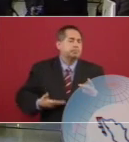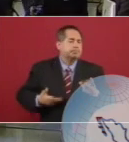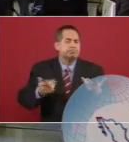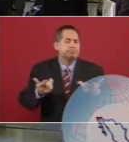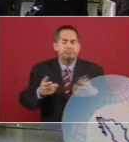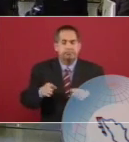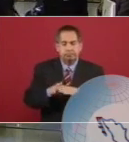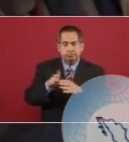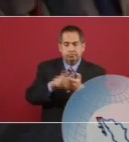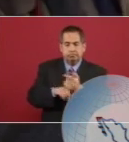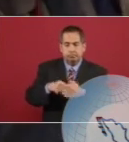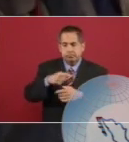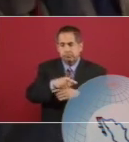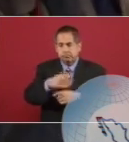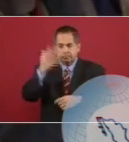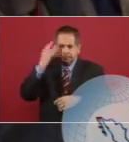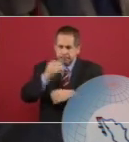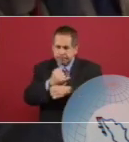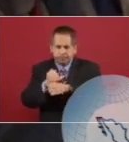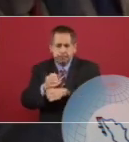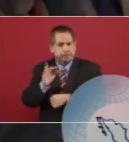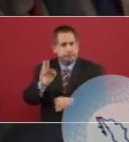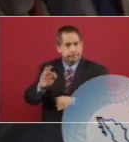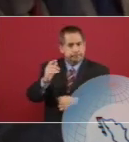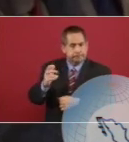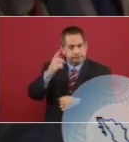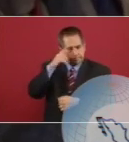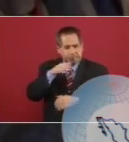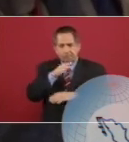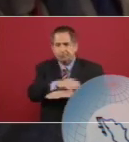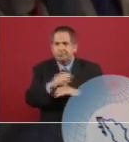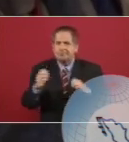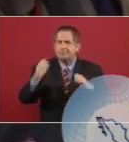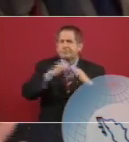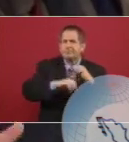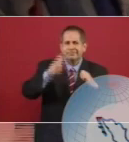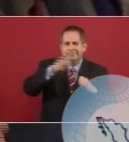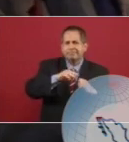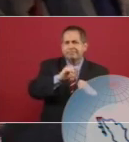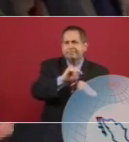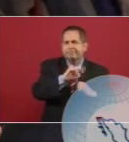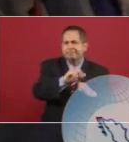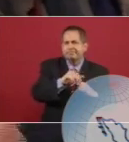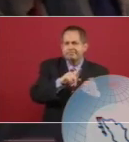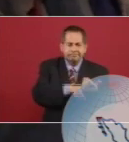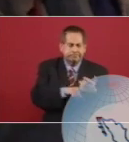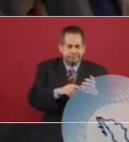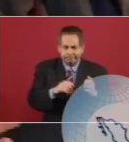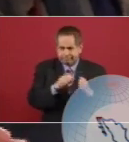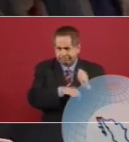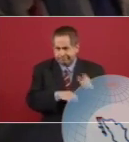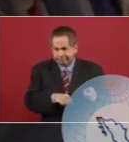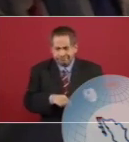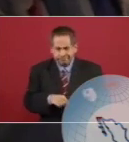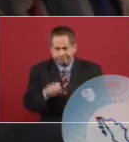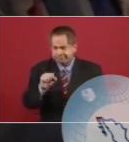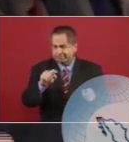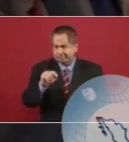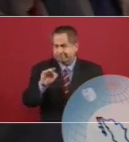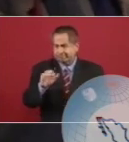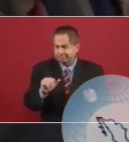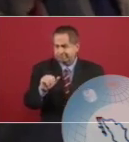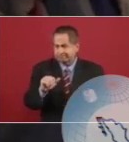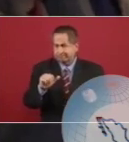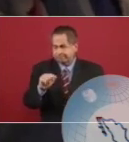el caso de las indagatorias que lleva la Fiscalía para la estafa maestra, se han presentado acciones o se ha ejercido acción